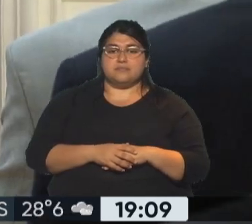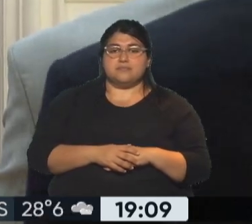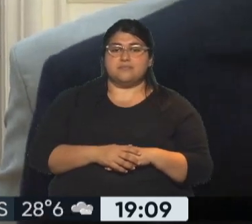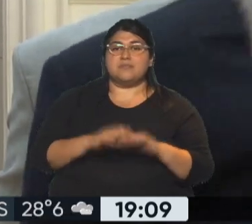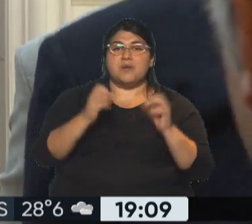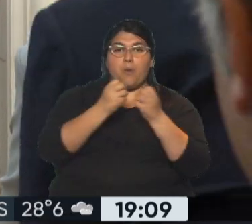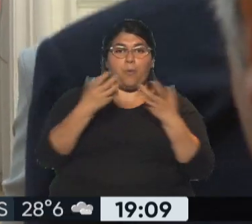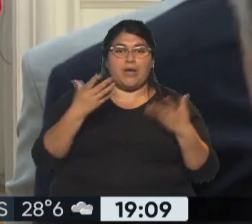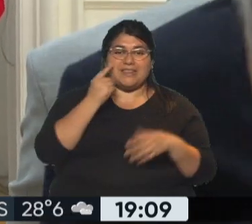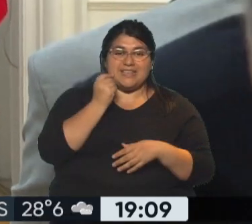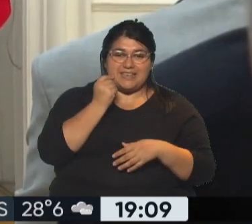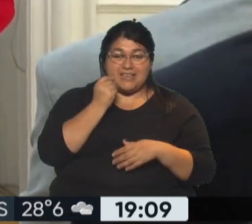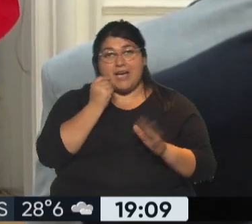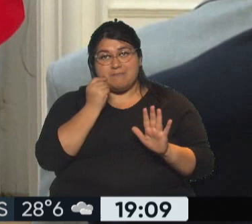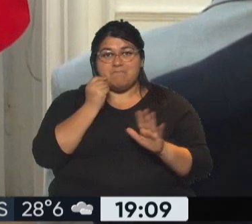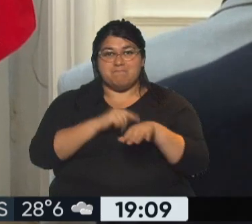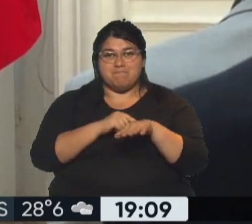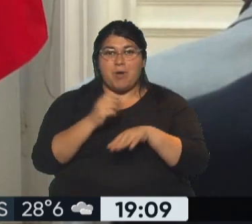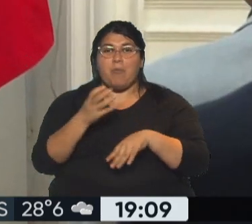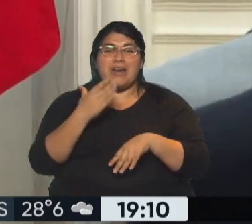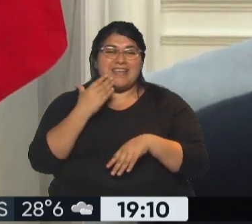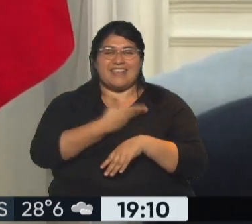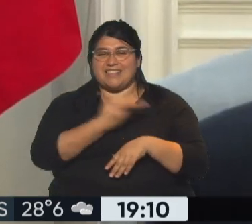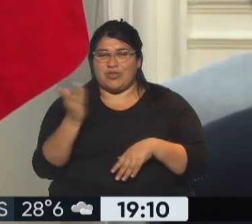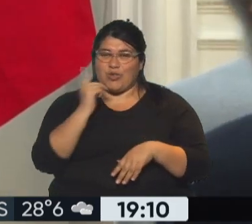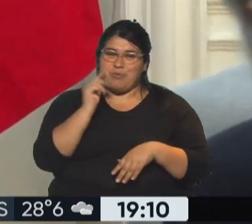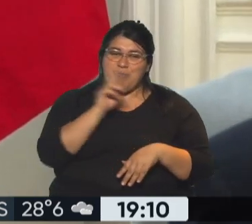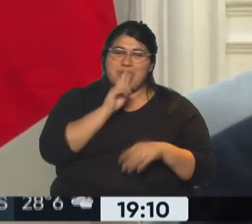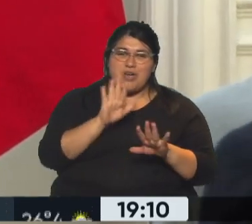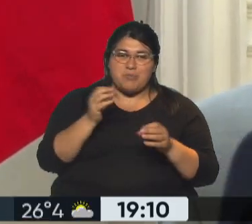Buen día, buenas tardes a todos y todas. ¿Cómo les va?